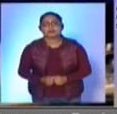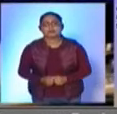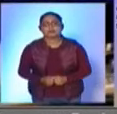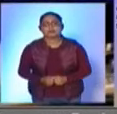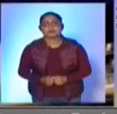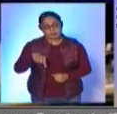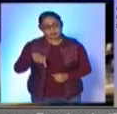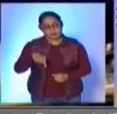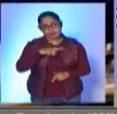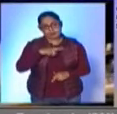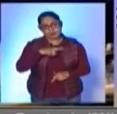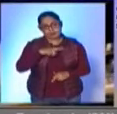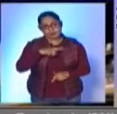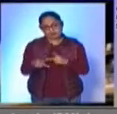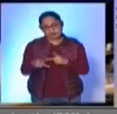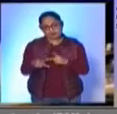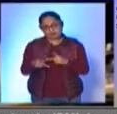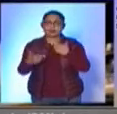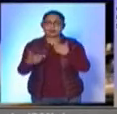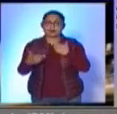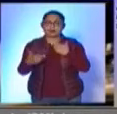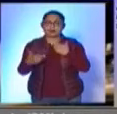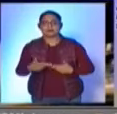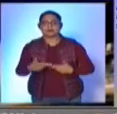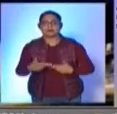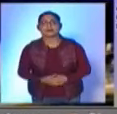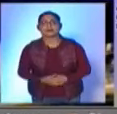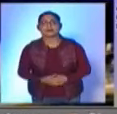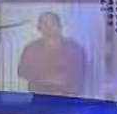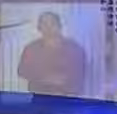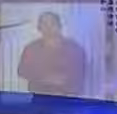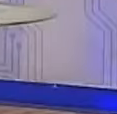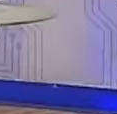Nosotros hacemos una pausa, regresamos con más.